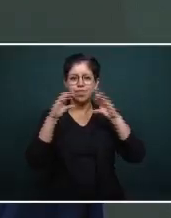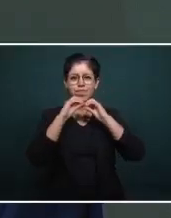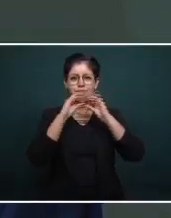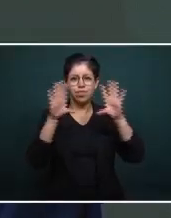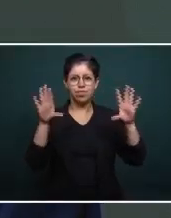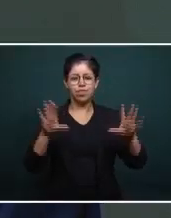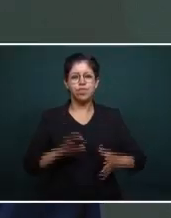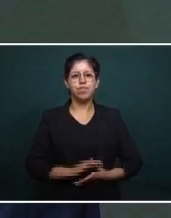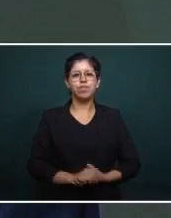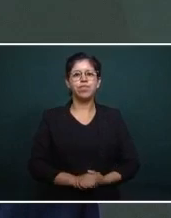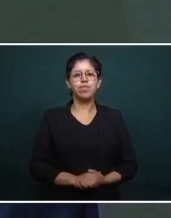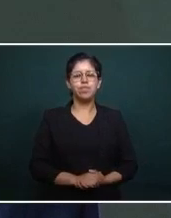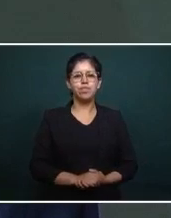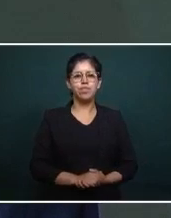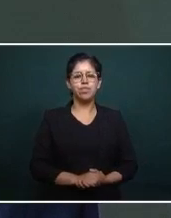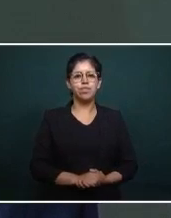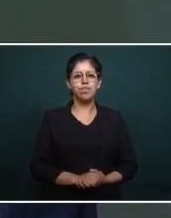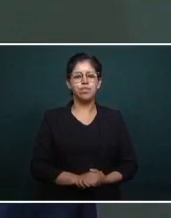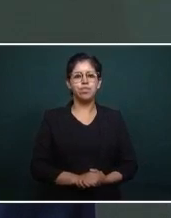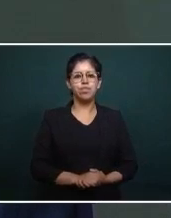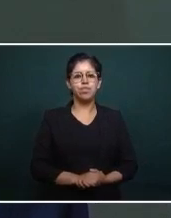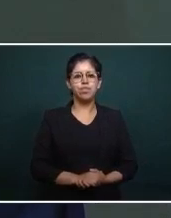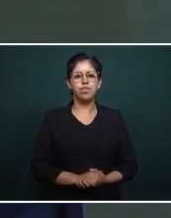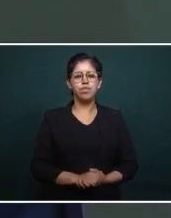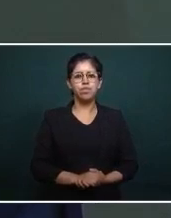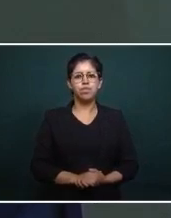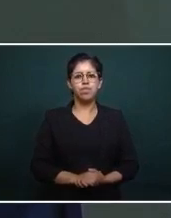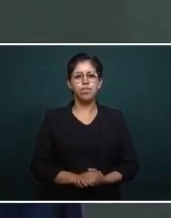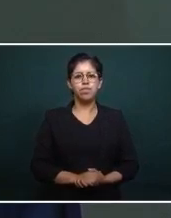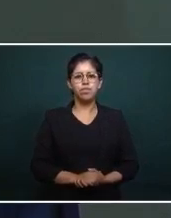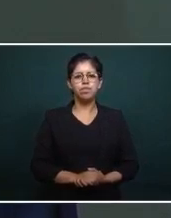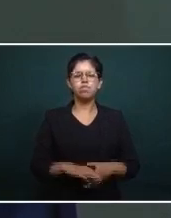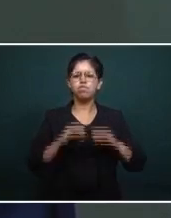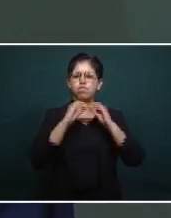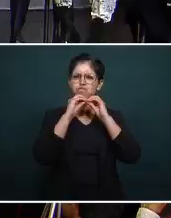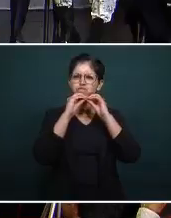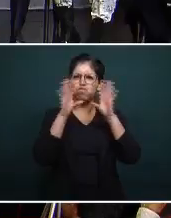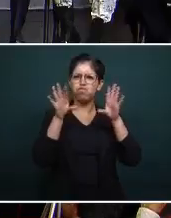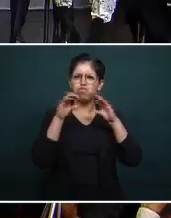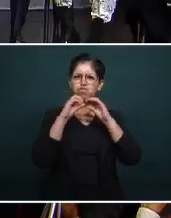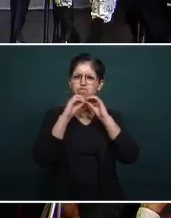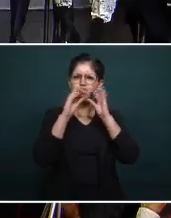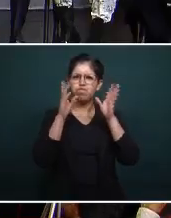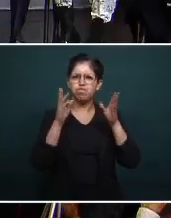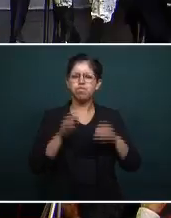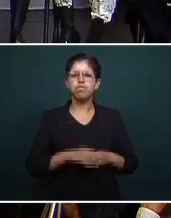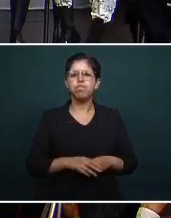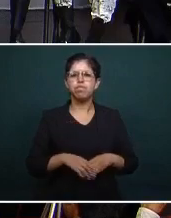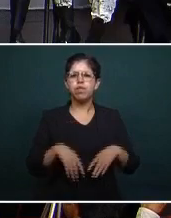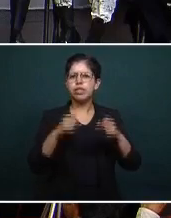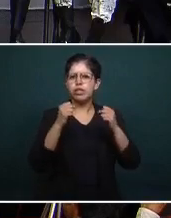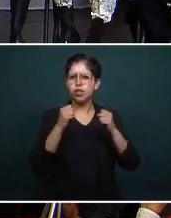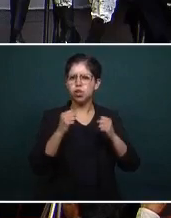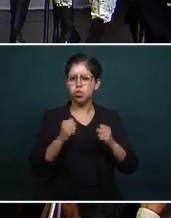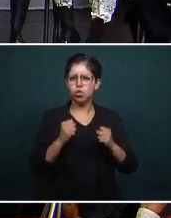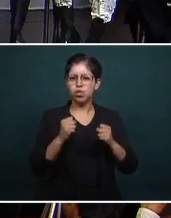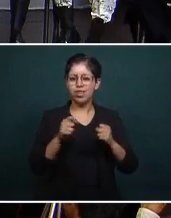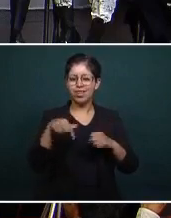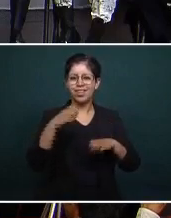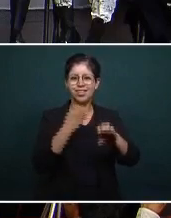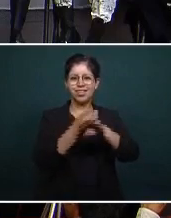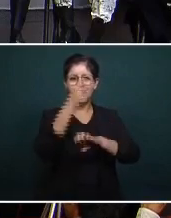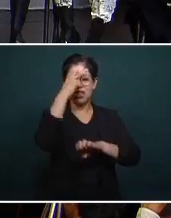en lo que se refiere a seguridad en el Estado de